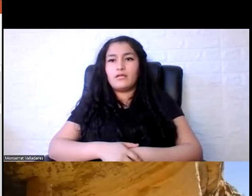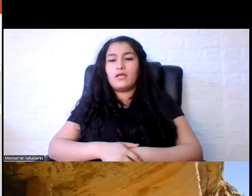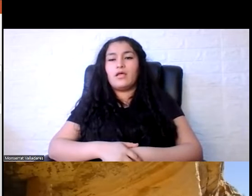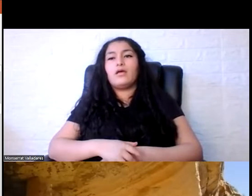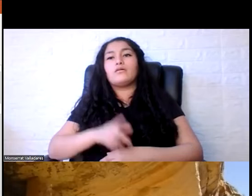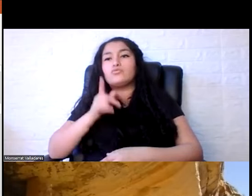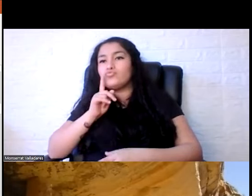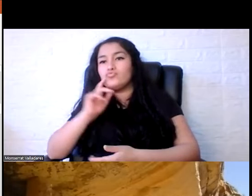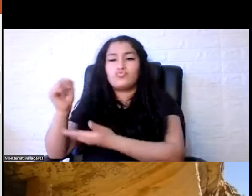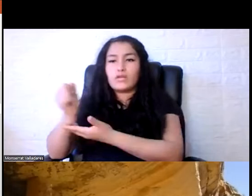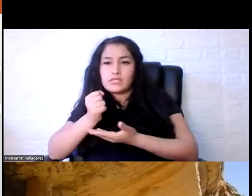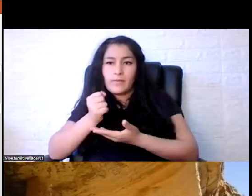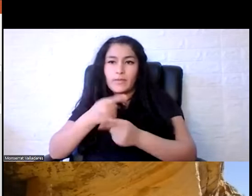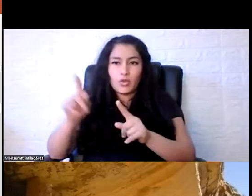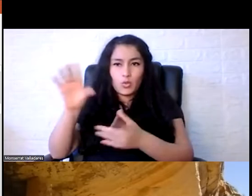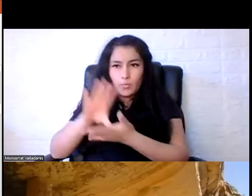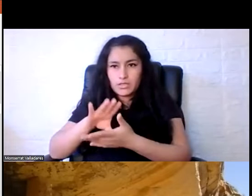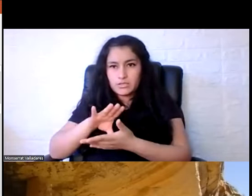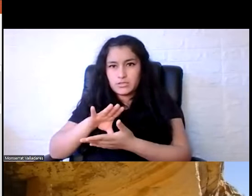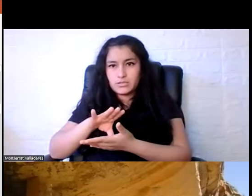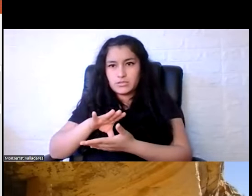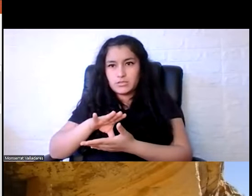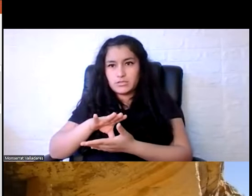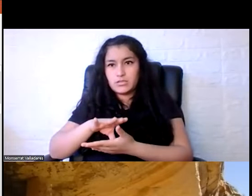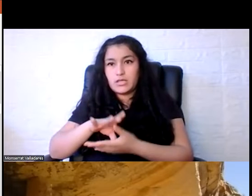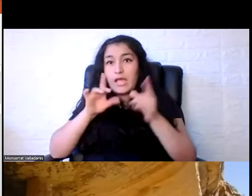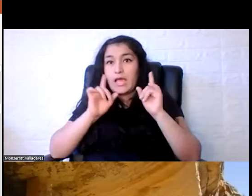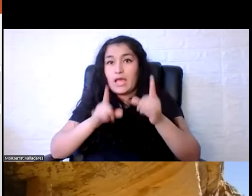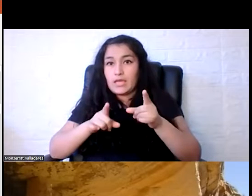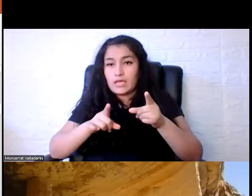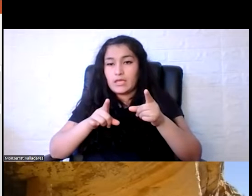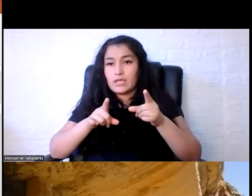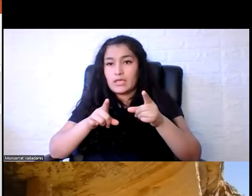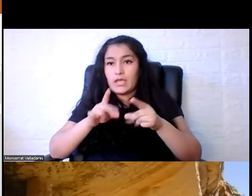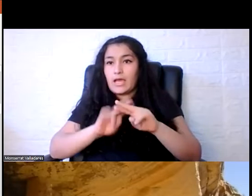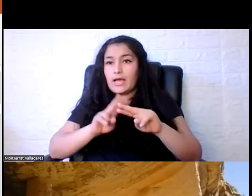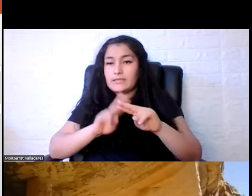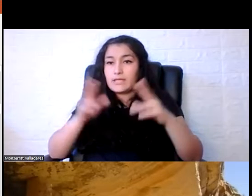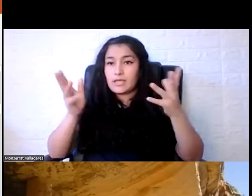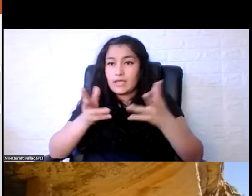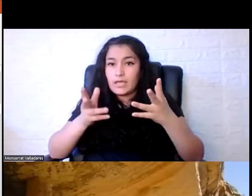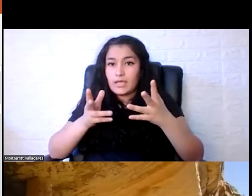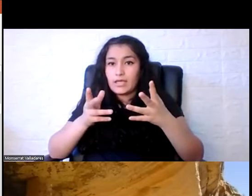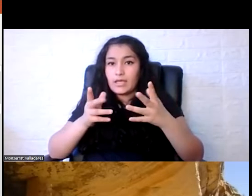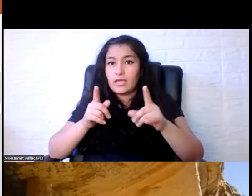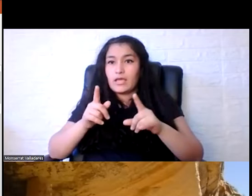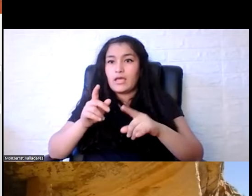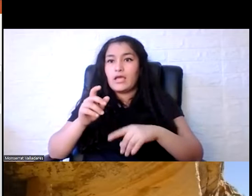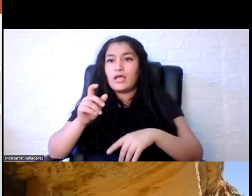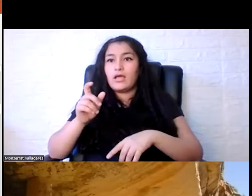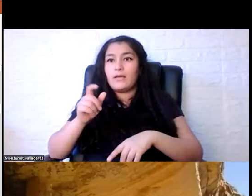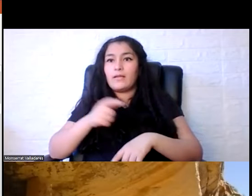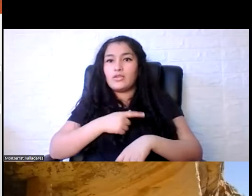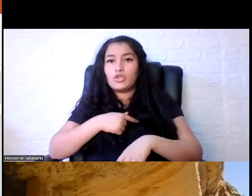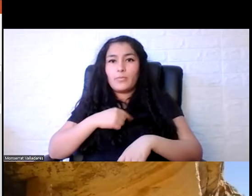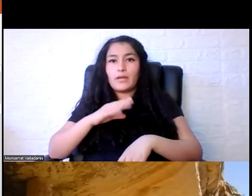financiamiento extranjero. Y ahí ellos hacen una Catalina, la niña de Catalina está